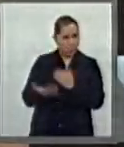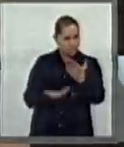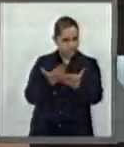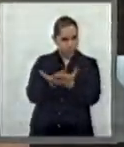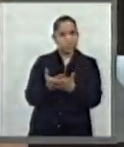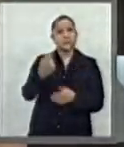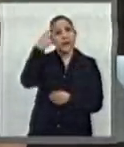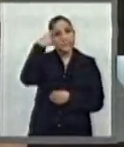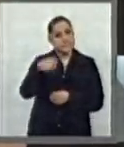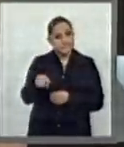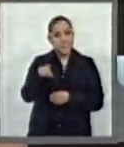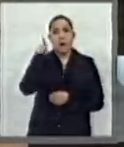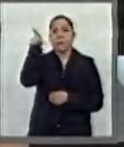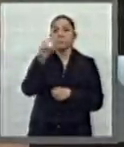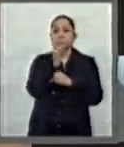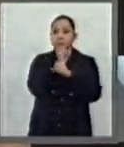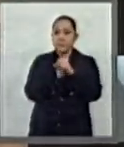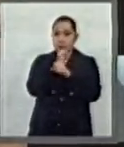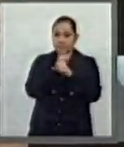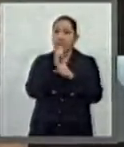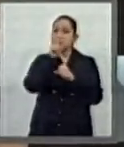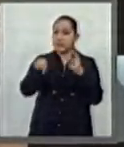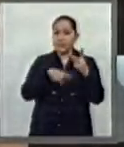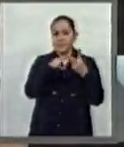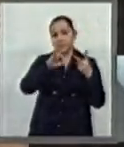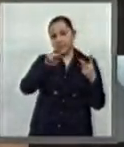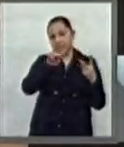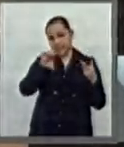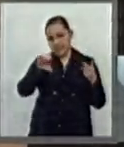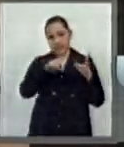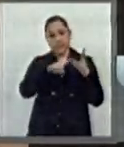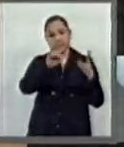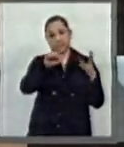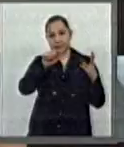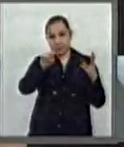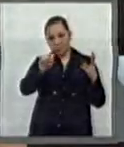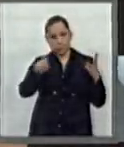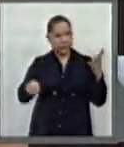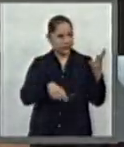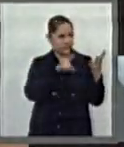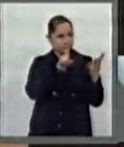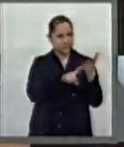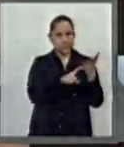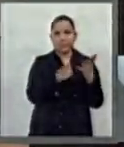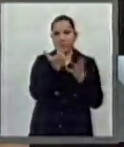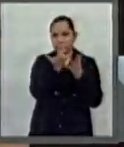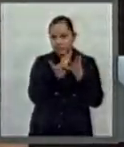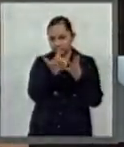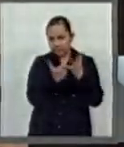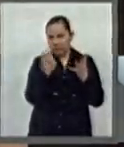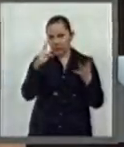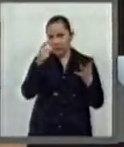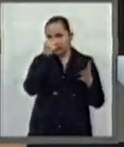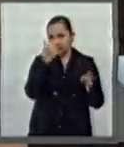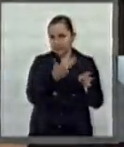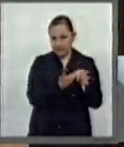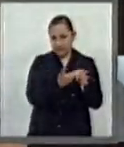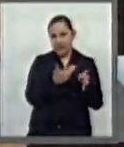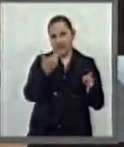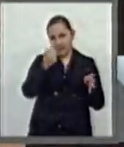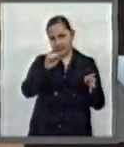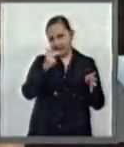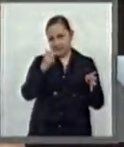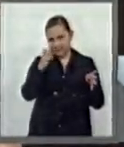sumen a dicha investigación el INE, el SAT, la Unidad de Inteligencia Financiera de la Secretaría de Hacienda y